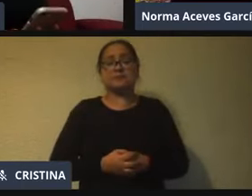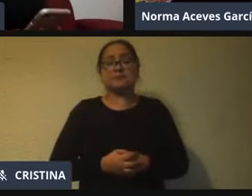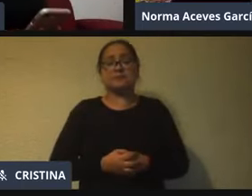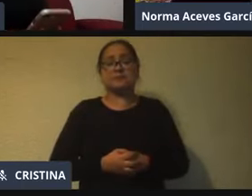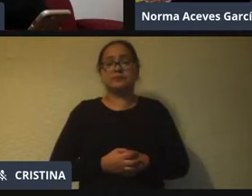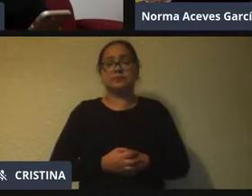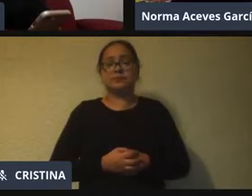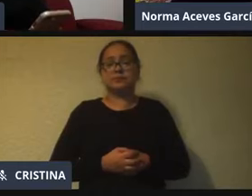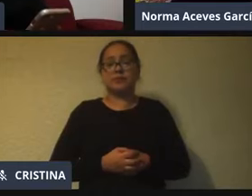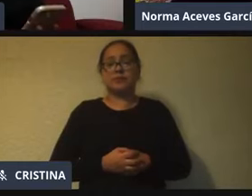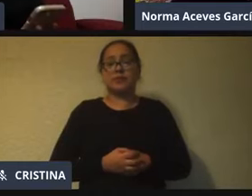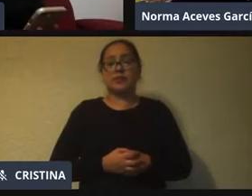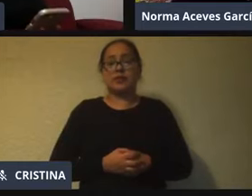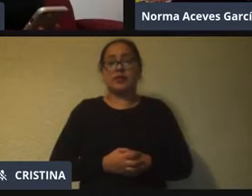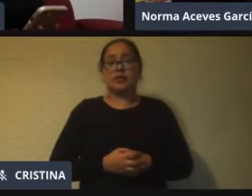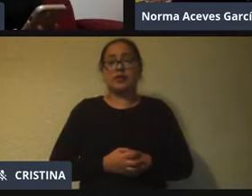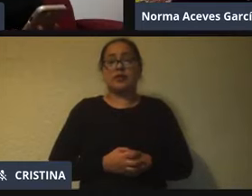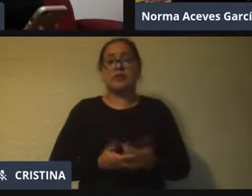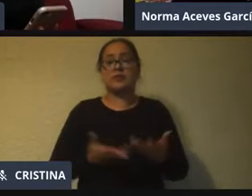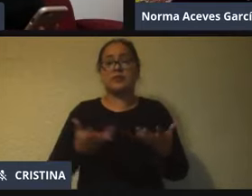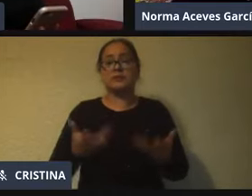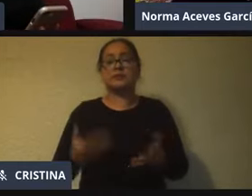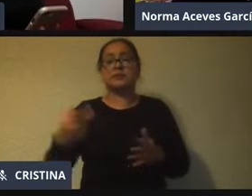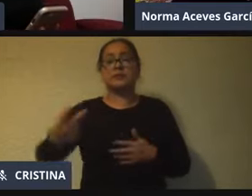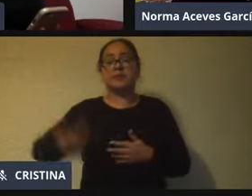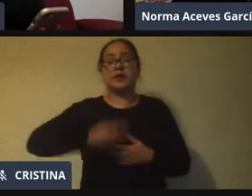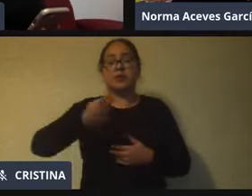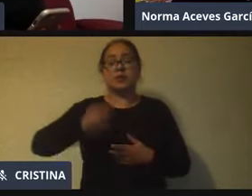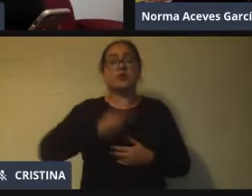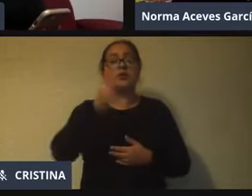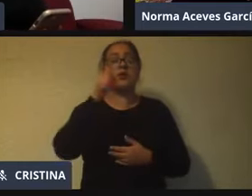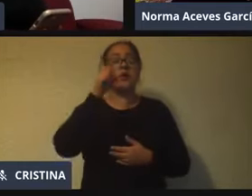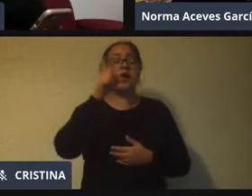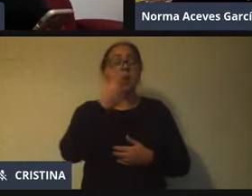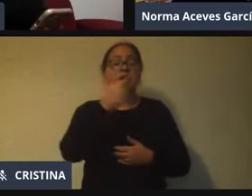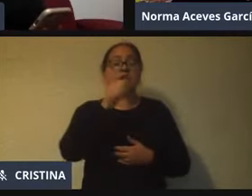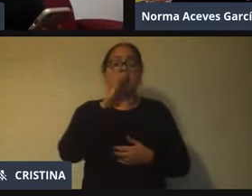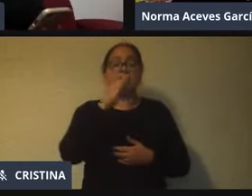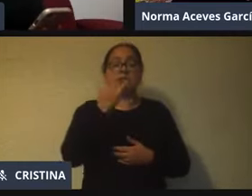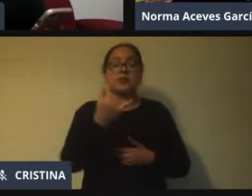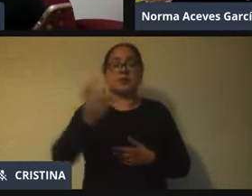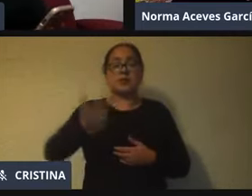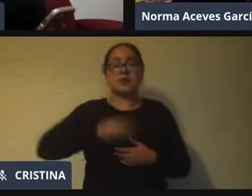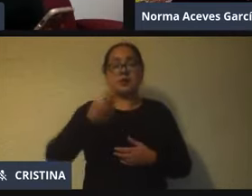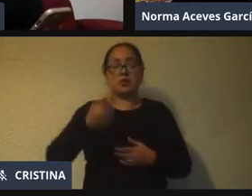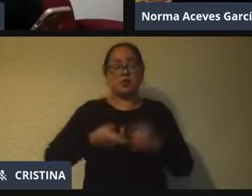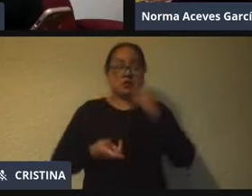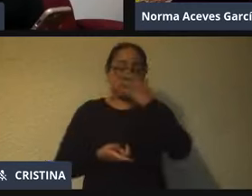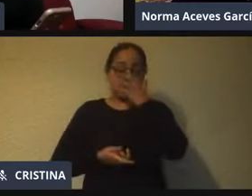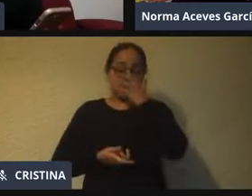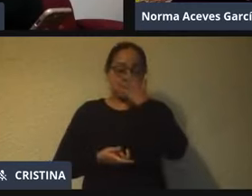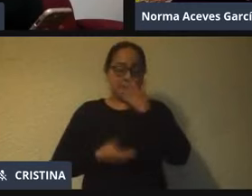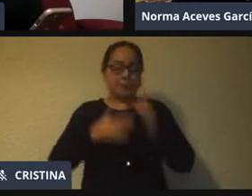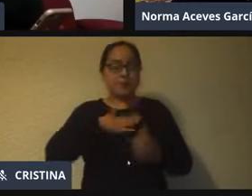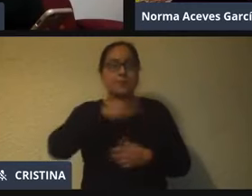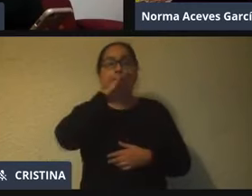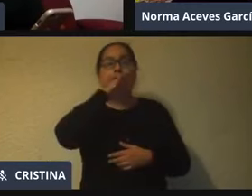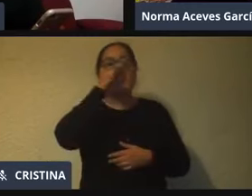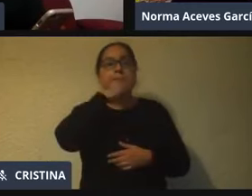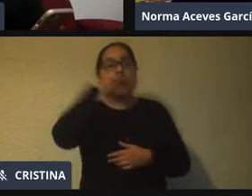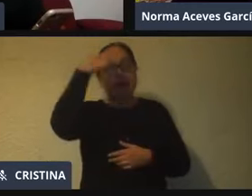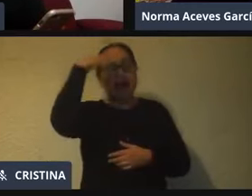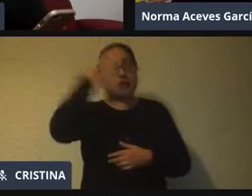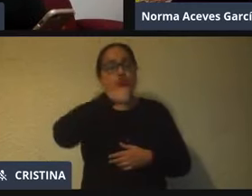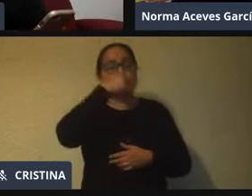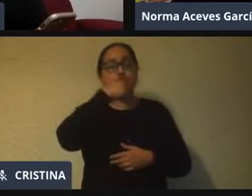Maestra, nos pregunta Gaby, los adultos mayores, bueno, hablando de adultos mayores, dice, mi madre tiene 85